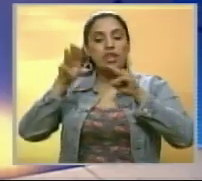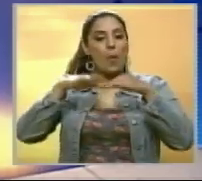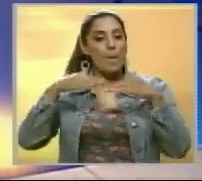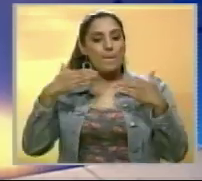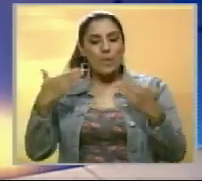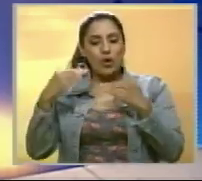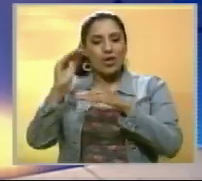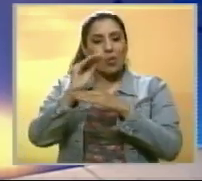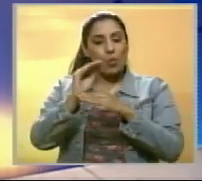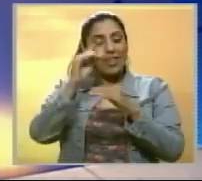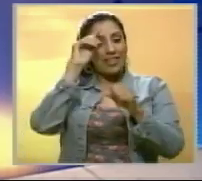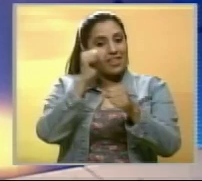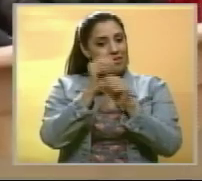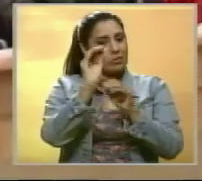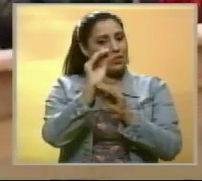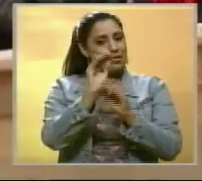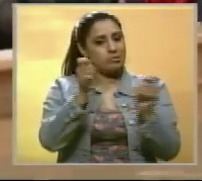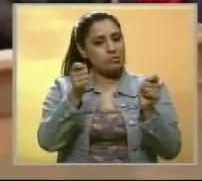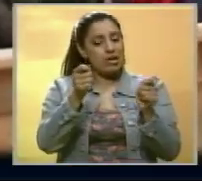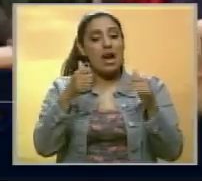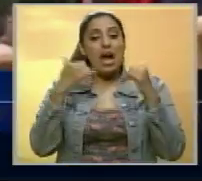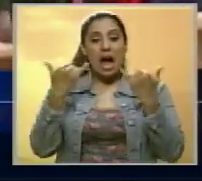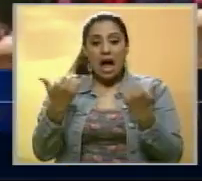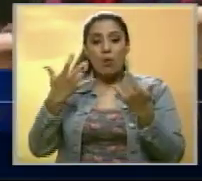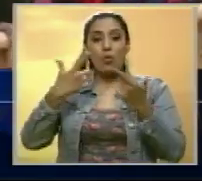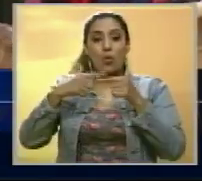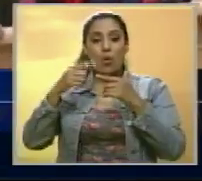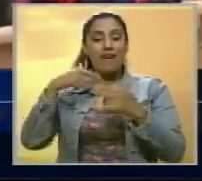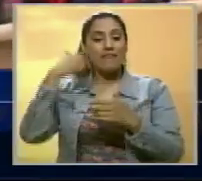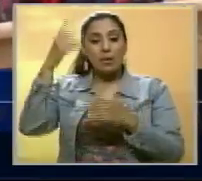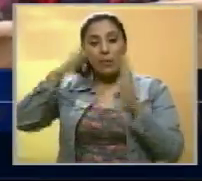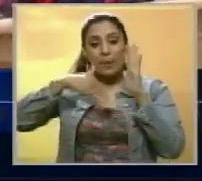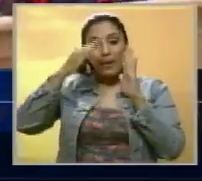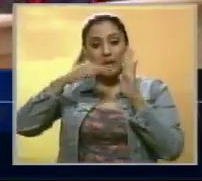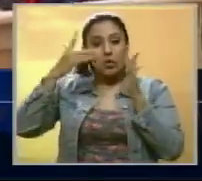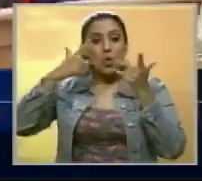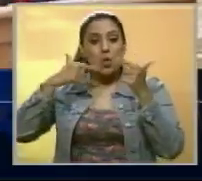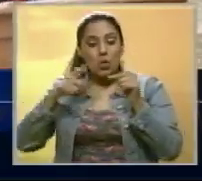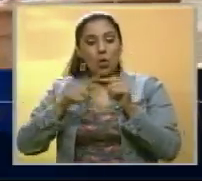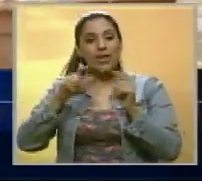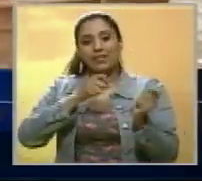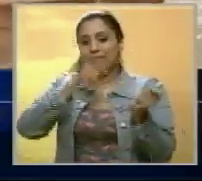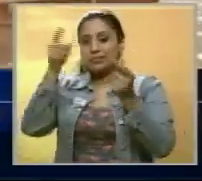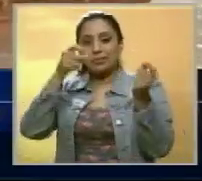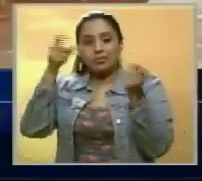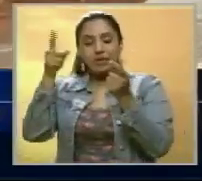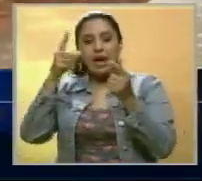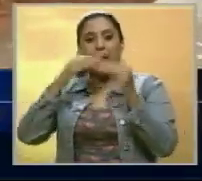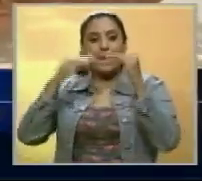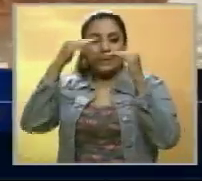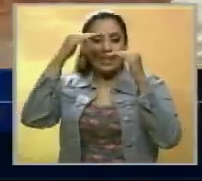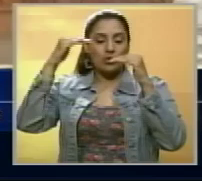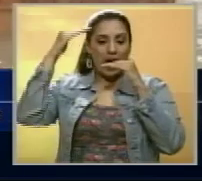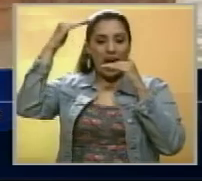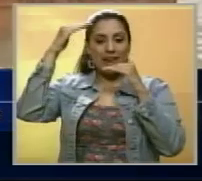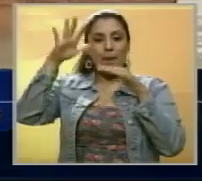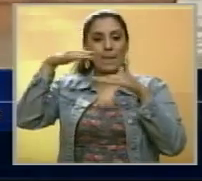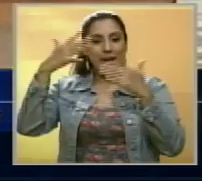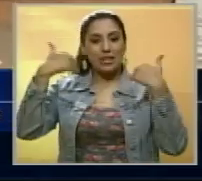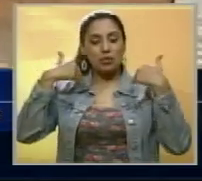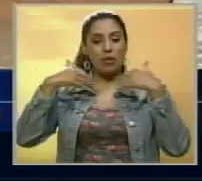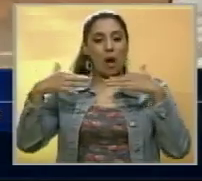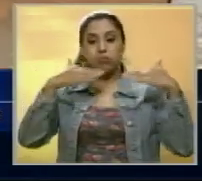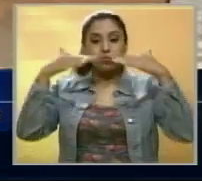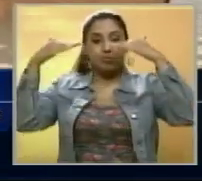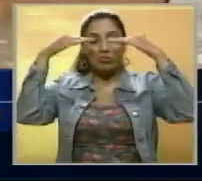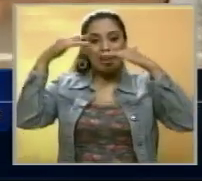fin de proteger sus obras. Con la medida, algunas de las obras de arte que alberga el recinto serán trasladadas a pisos superiores para evitar que sufran